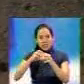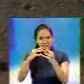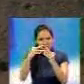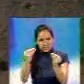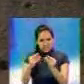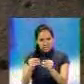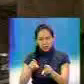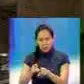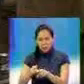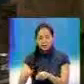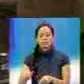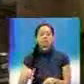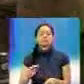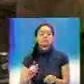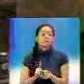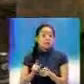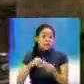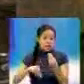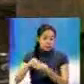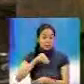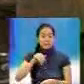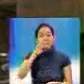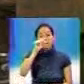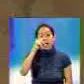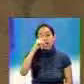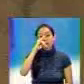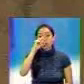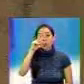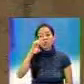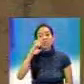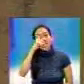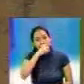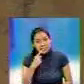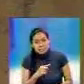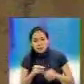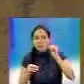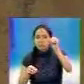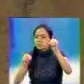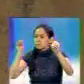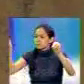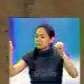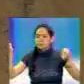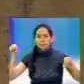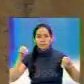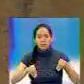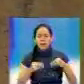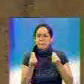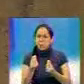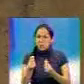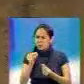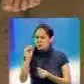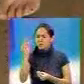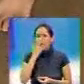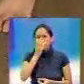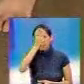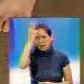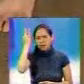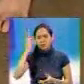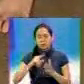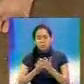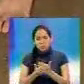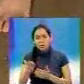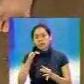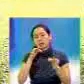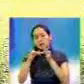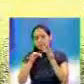registros de celebración de cambio de Bactún se encuentra en el altar de Piecitos, recientemente descubierto como lo explica